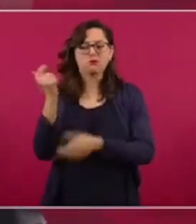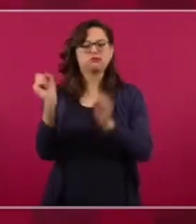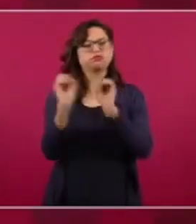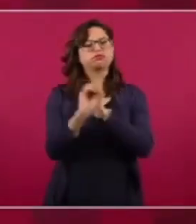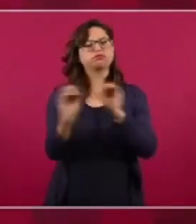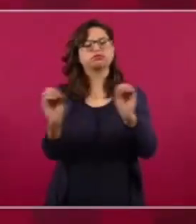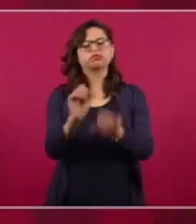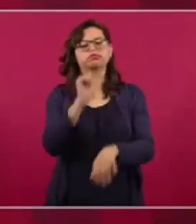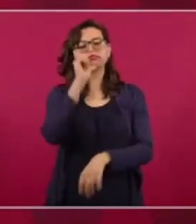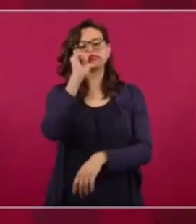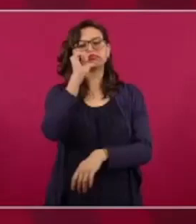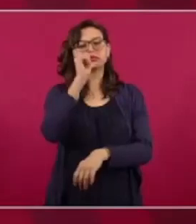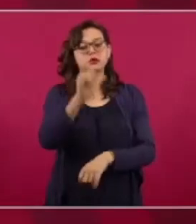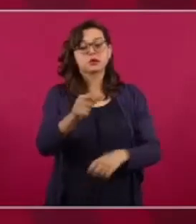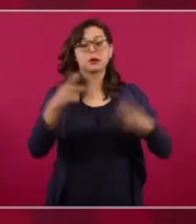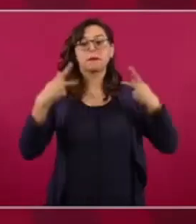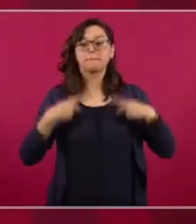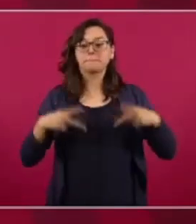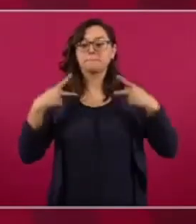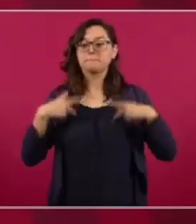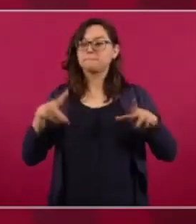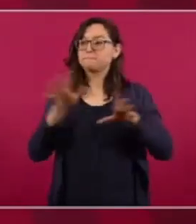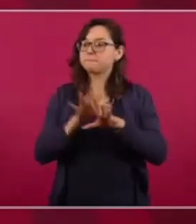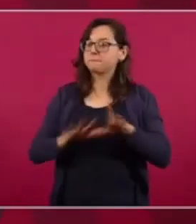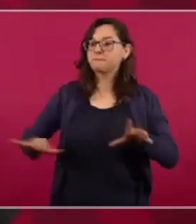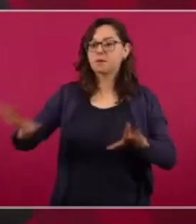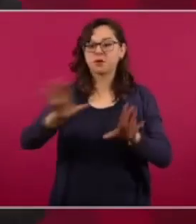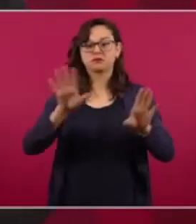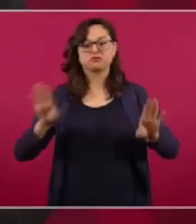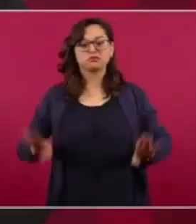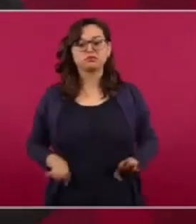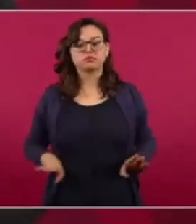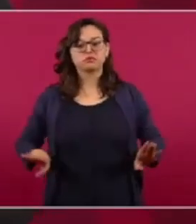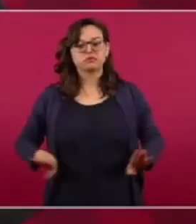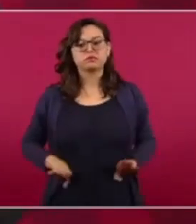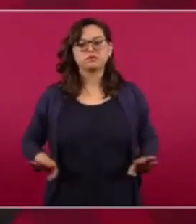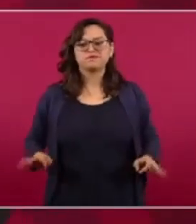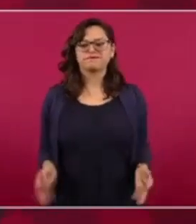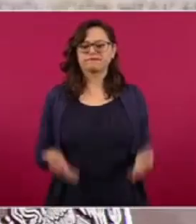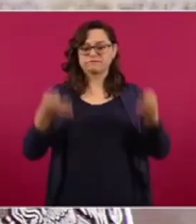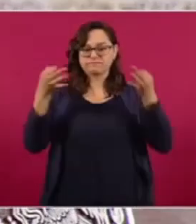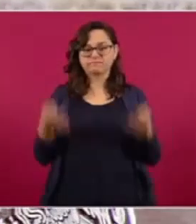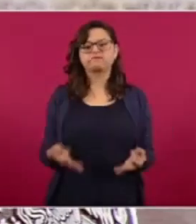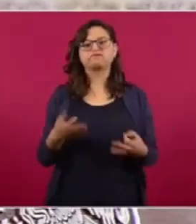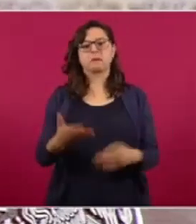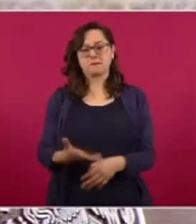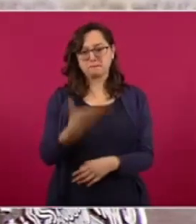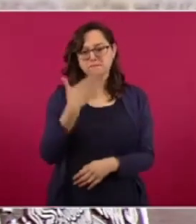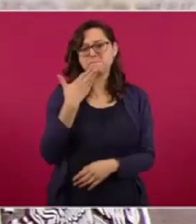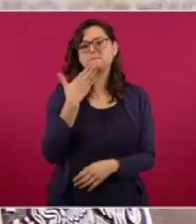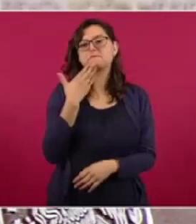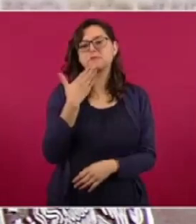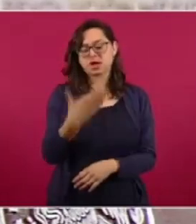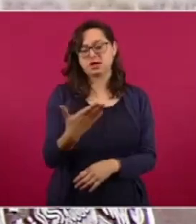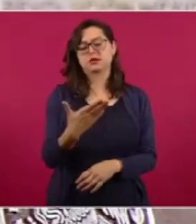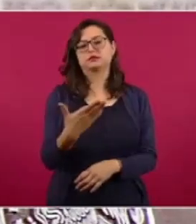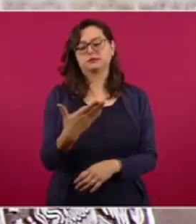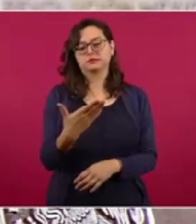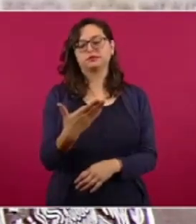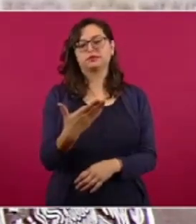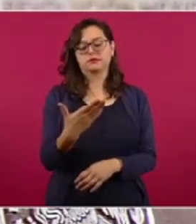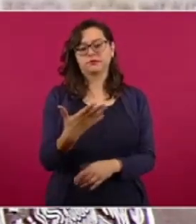como siempre, se portaron a la altura de las circunstancias.